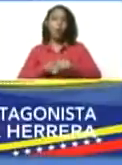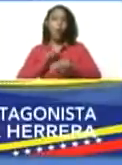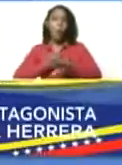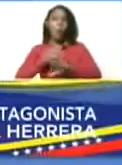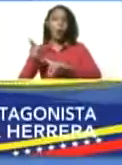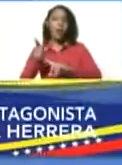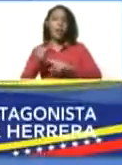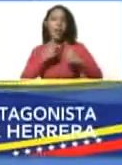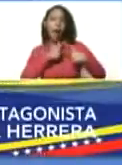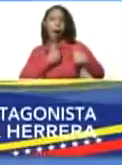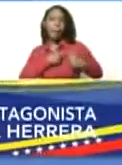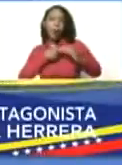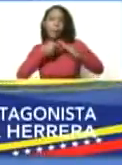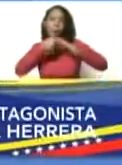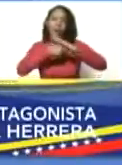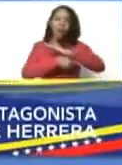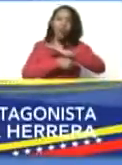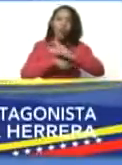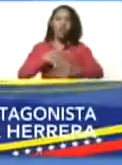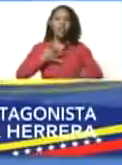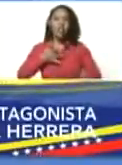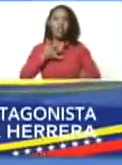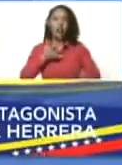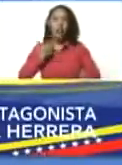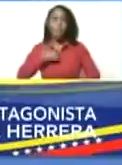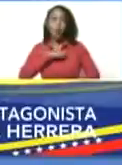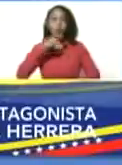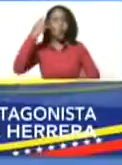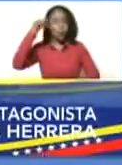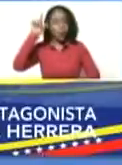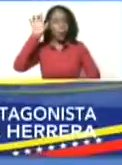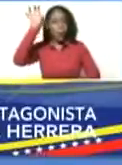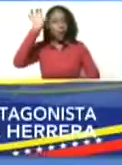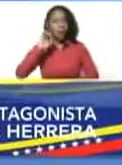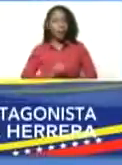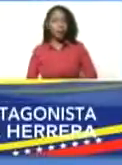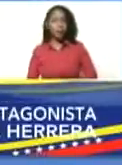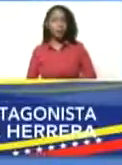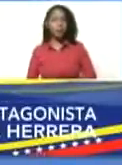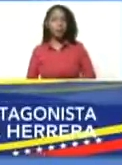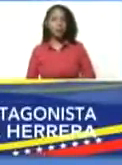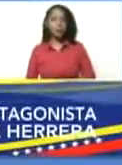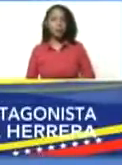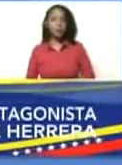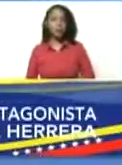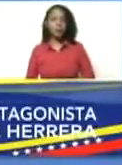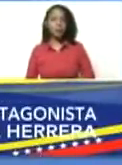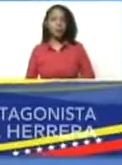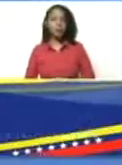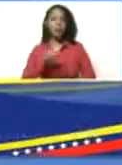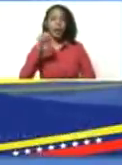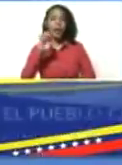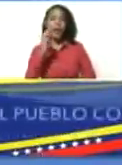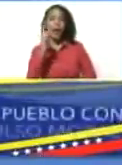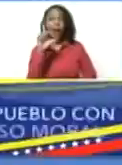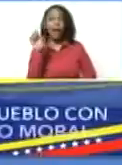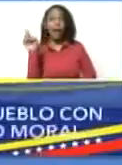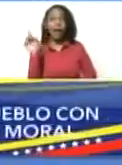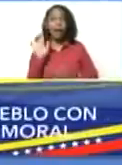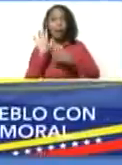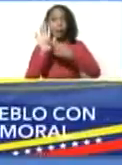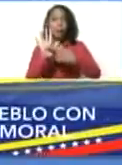amor profundo que sentía por nuestra patria. Es Arles representante de una